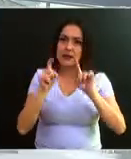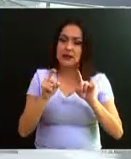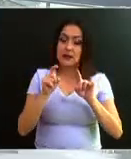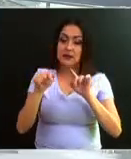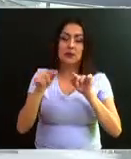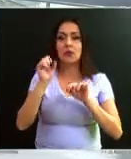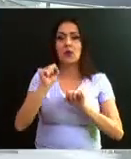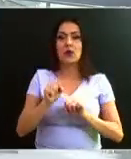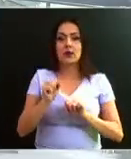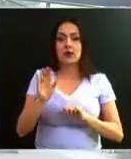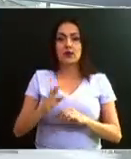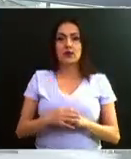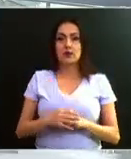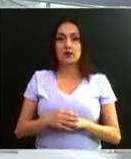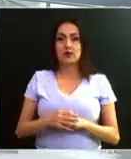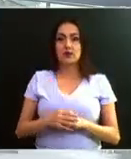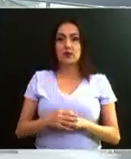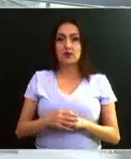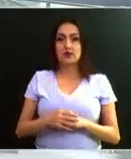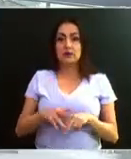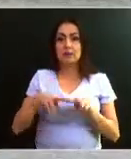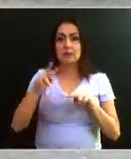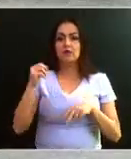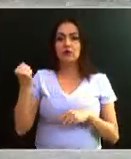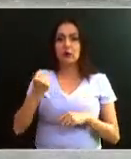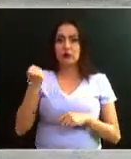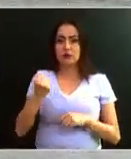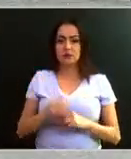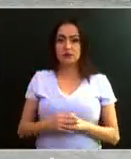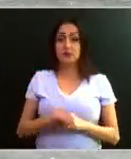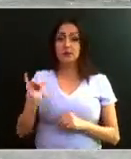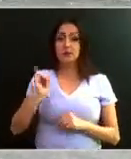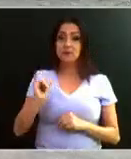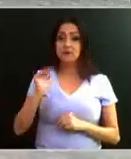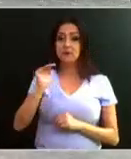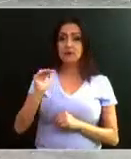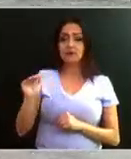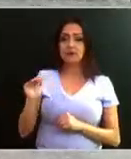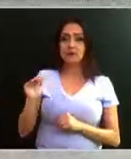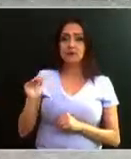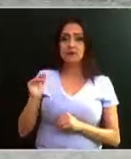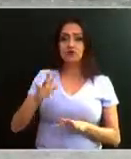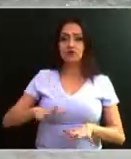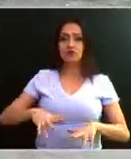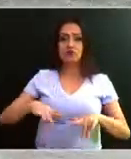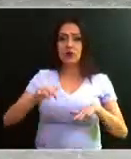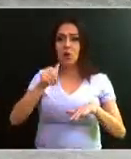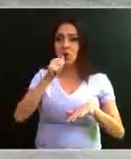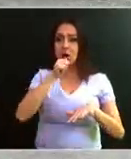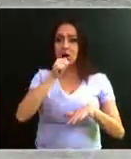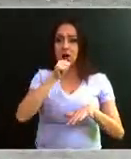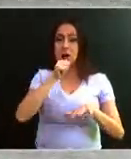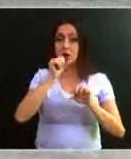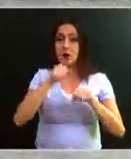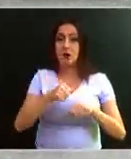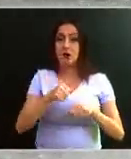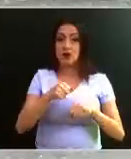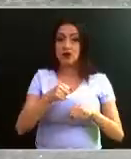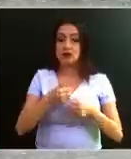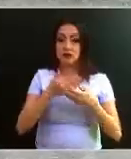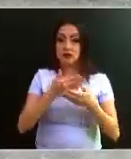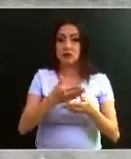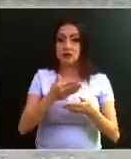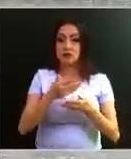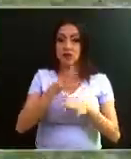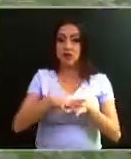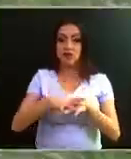localmente pueden ser de variable intensidad. Además, advierten de la saturación de los suelos que puedan llegar a generar que